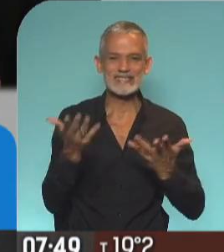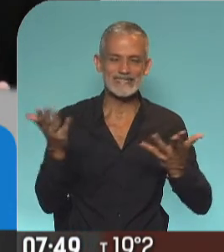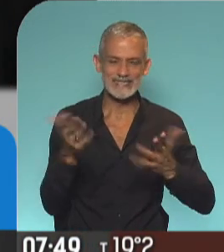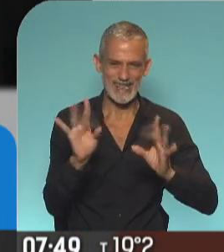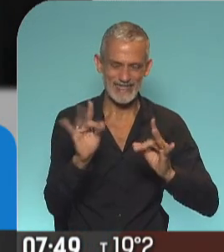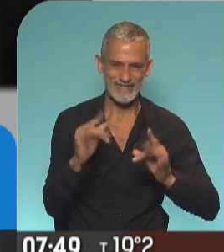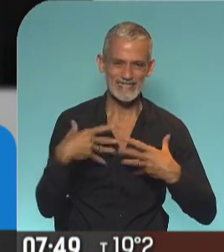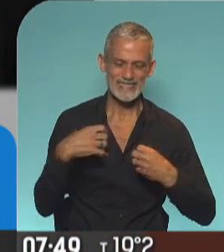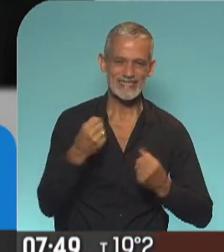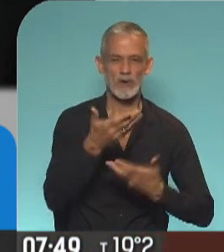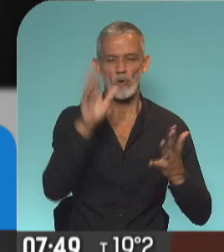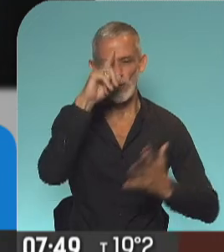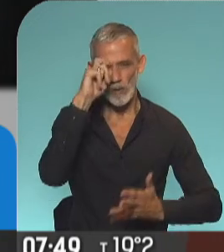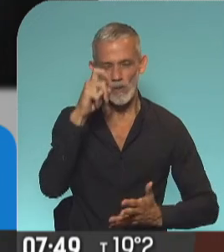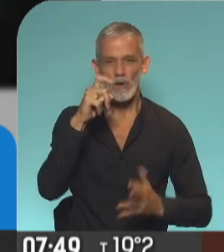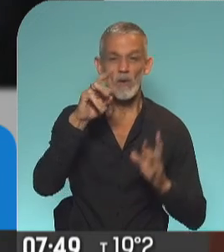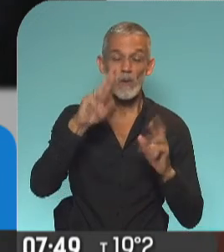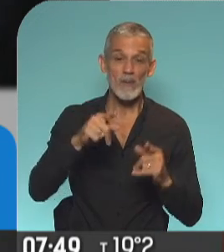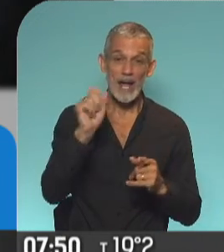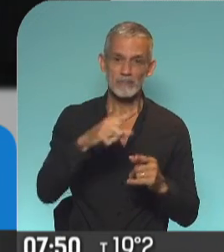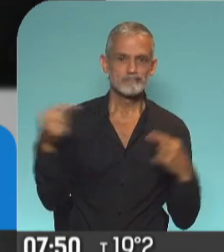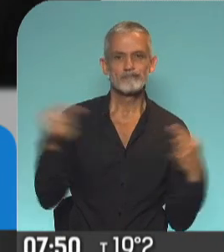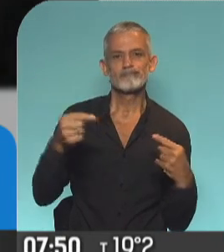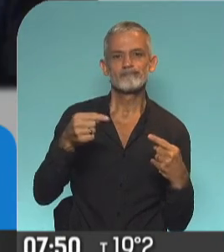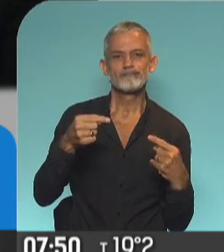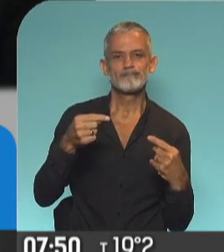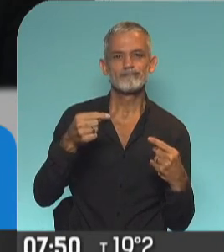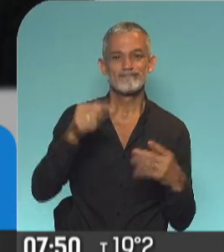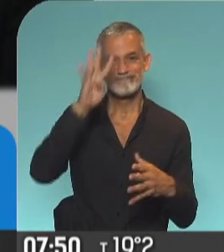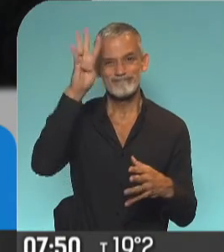la salud pública, la política de salud pública van en contra